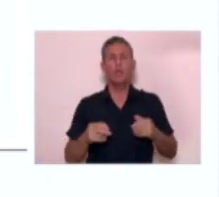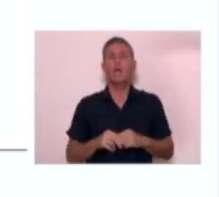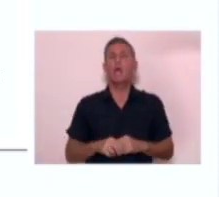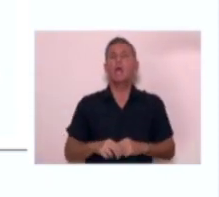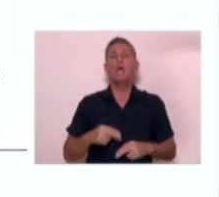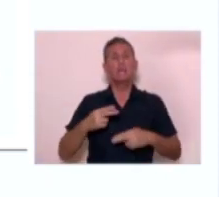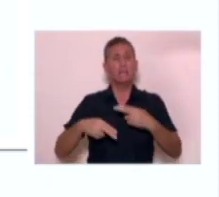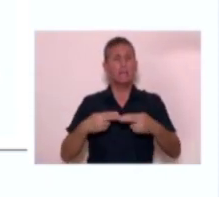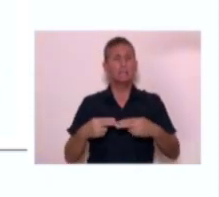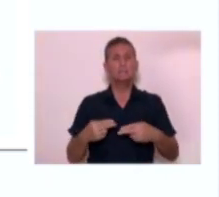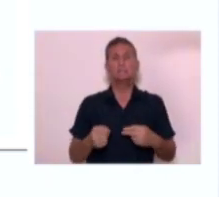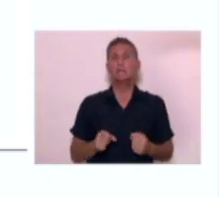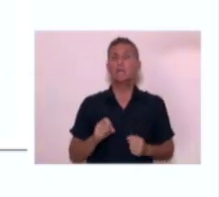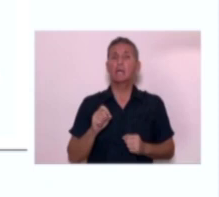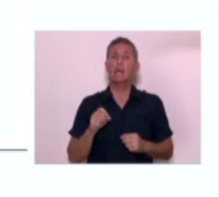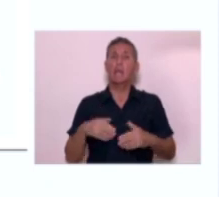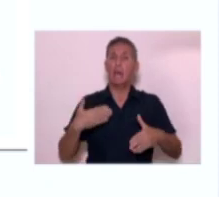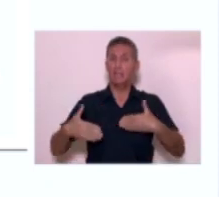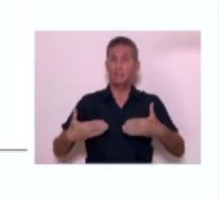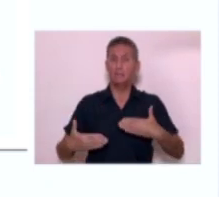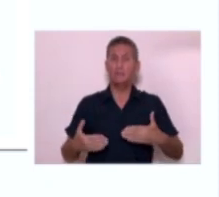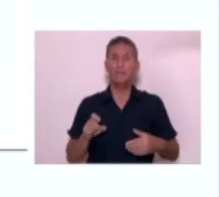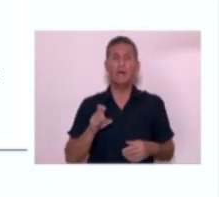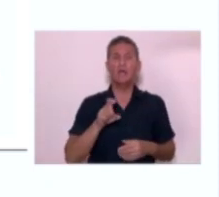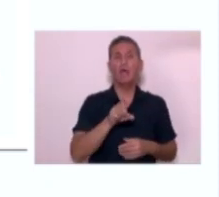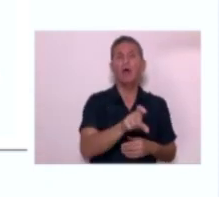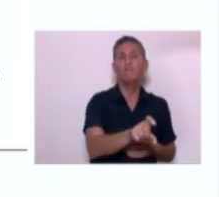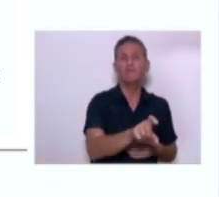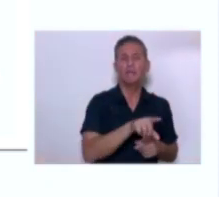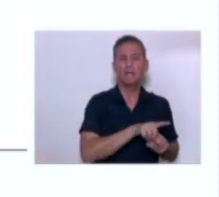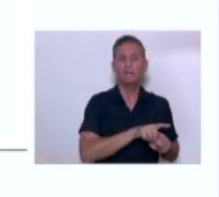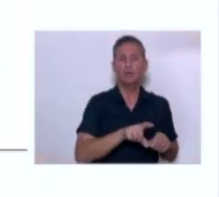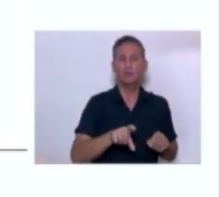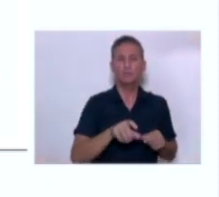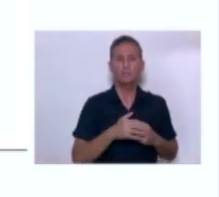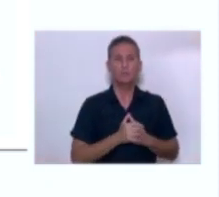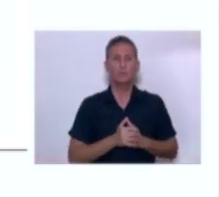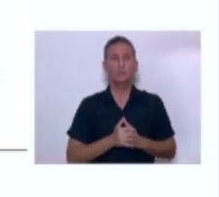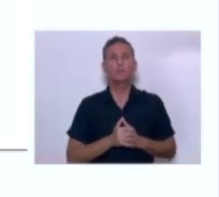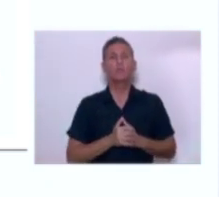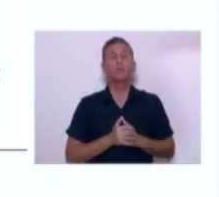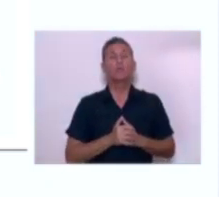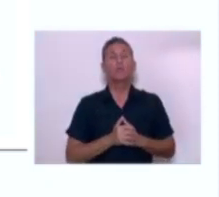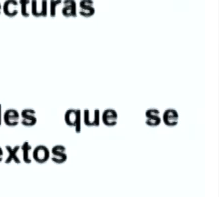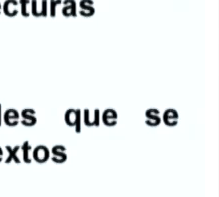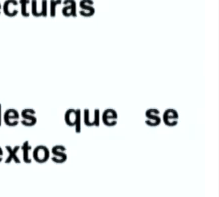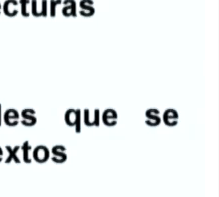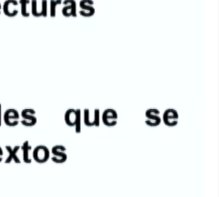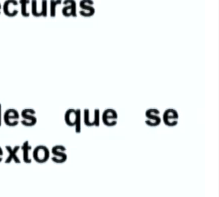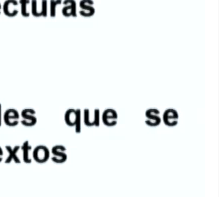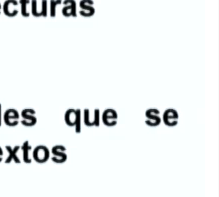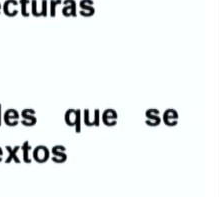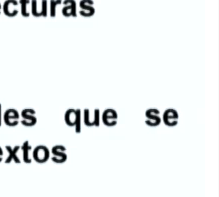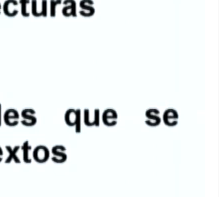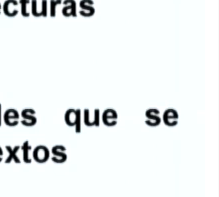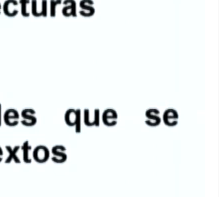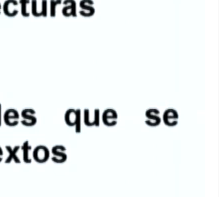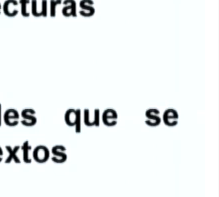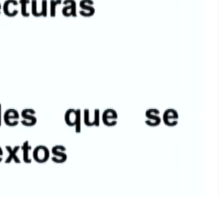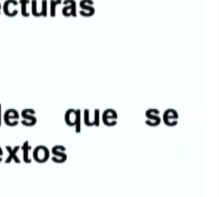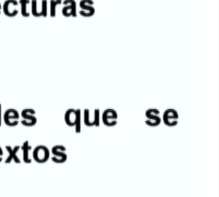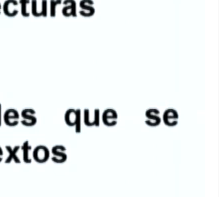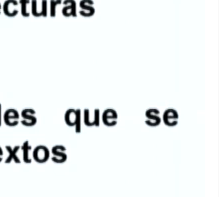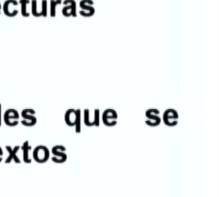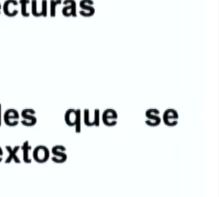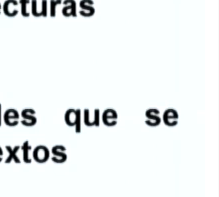que acompañan a las lecturas, leer en silencio, leer en alta voz, realizar las actividades que se indican